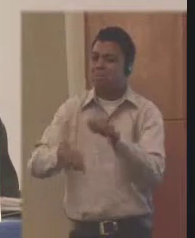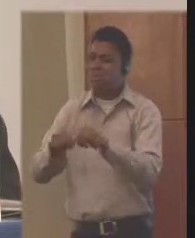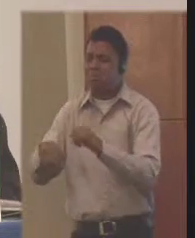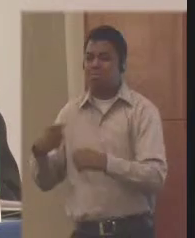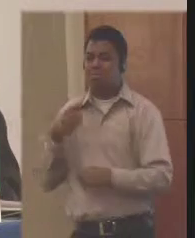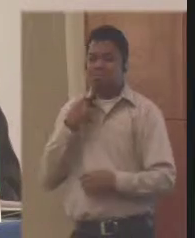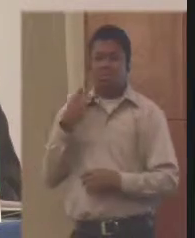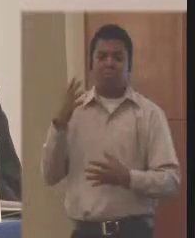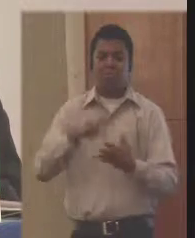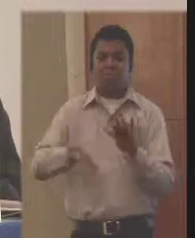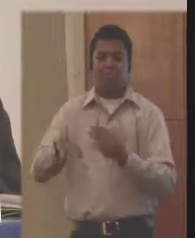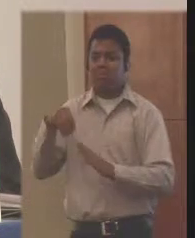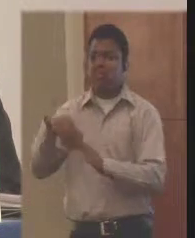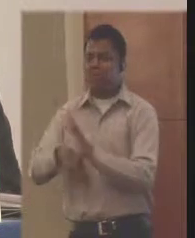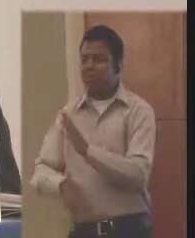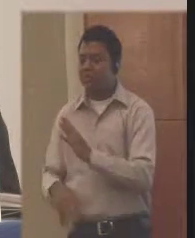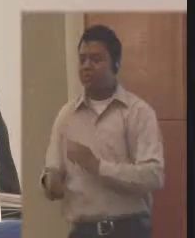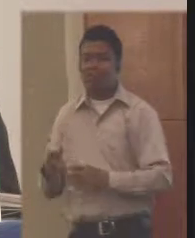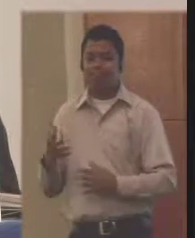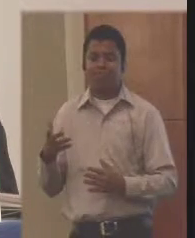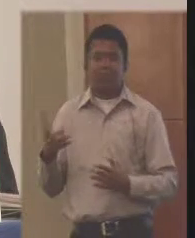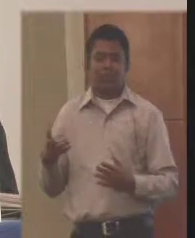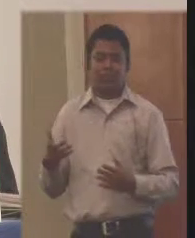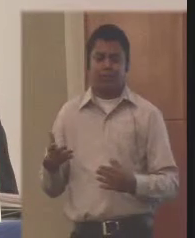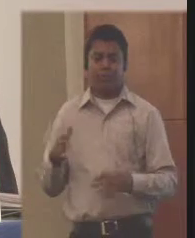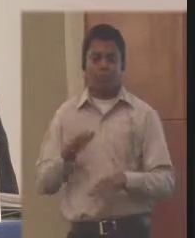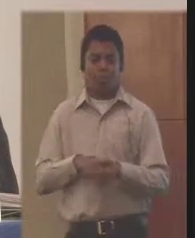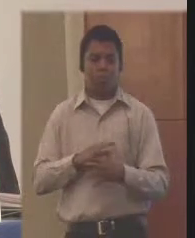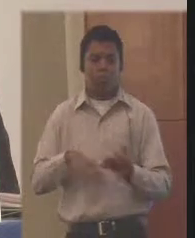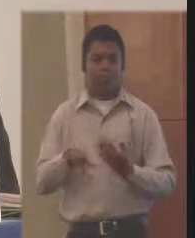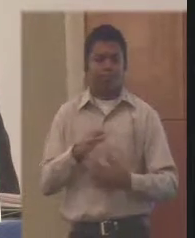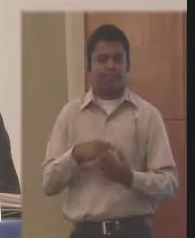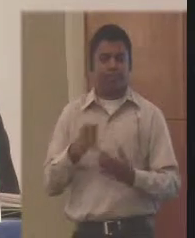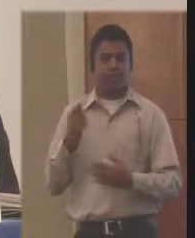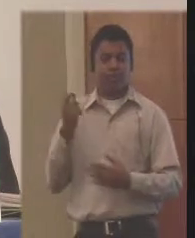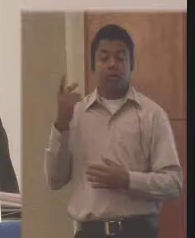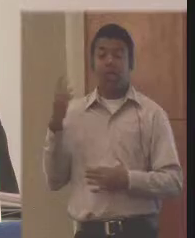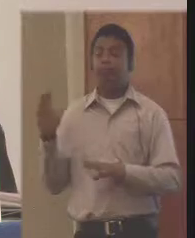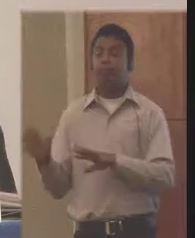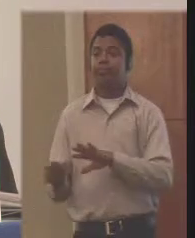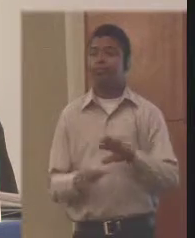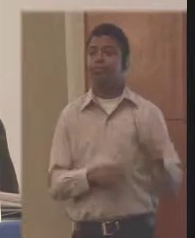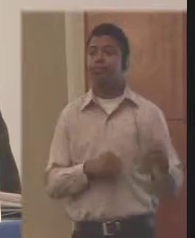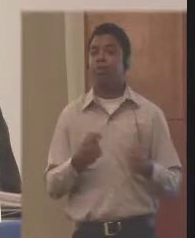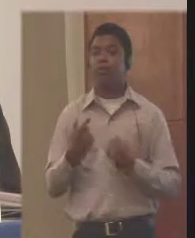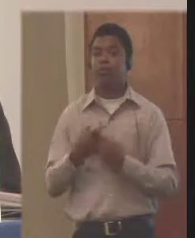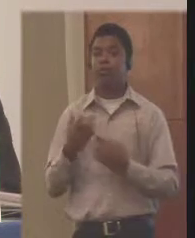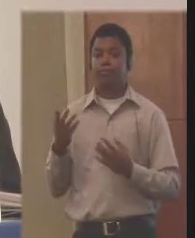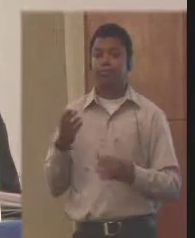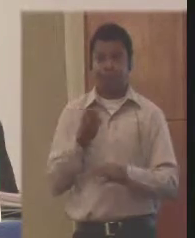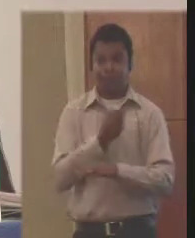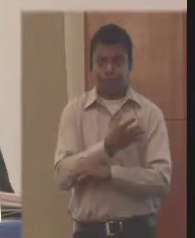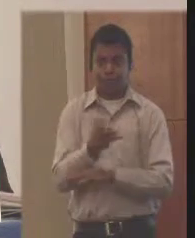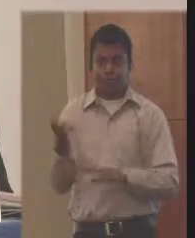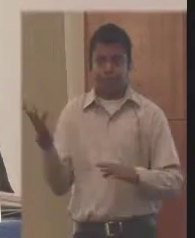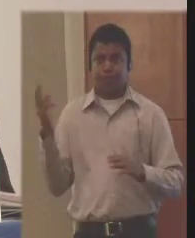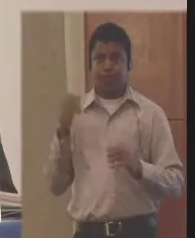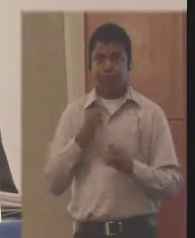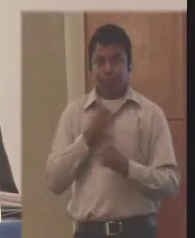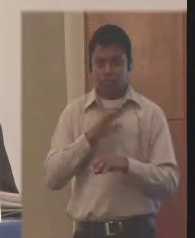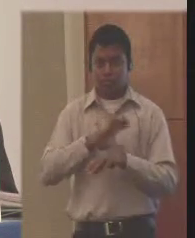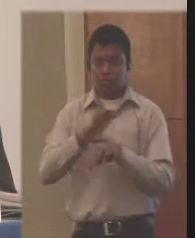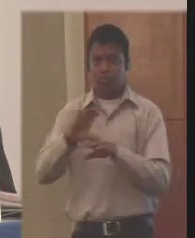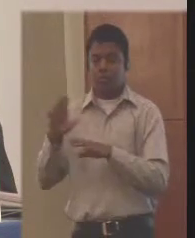En las recomendaciones creo que hay un aspecto fundamental de cambiar ese enfoque aislado, de integrar